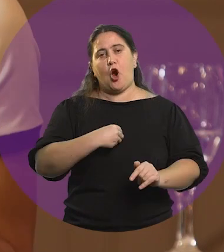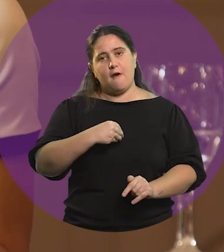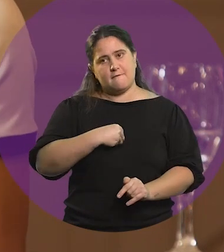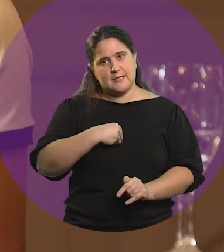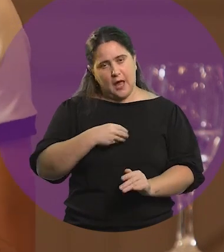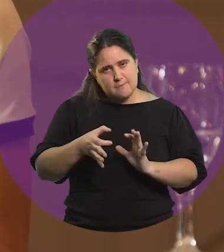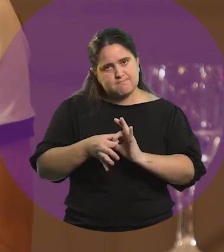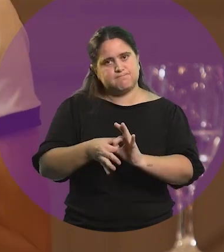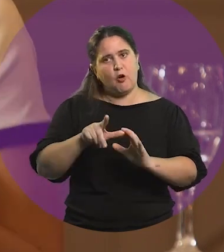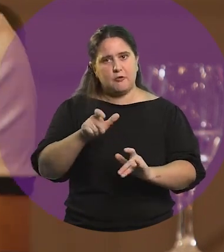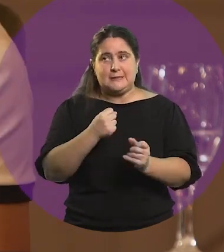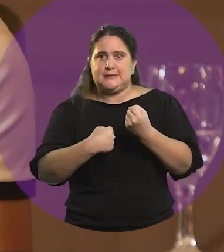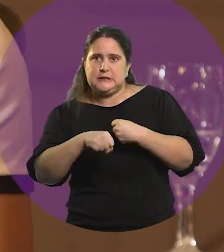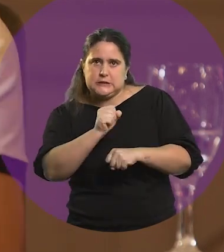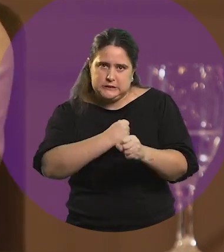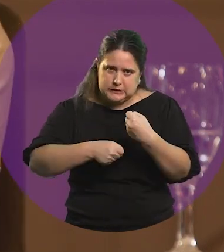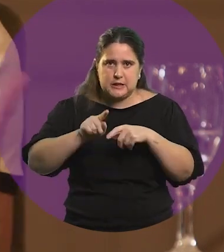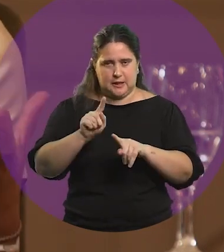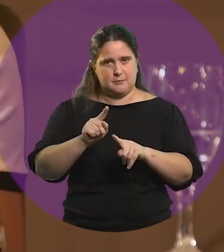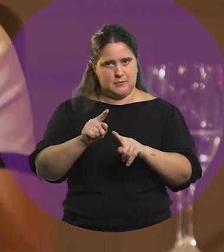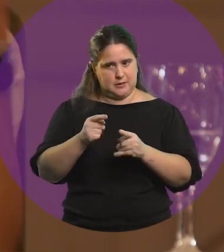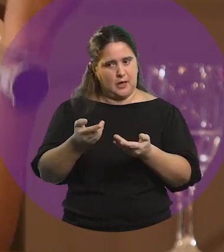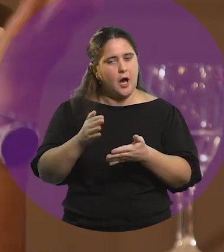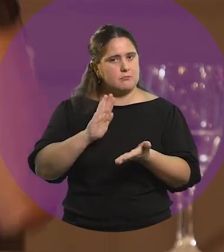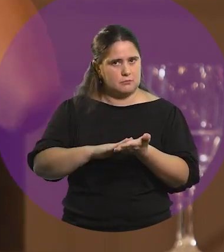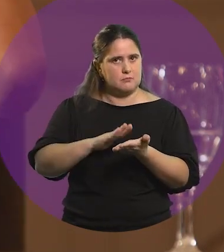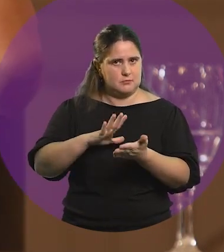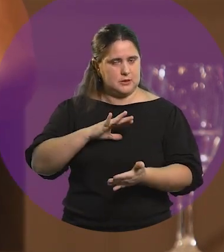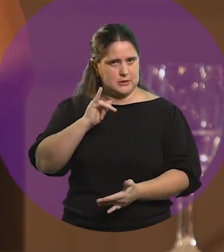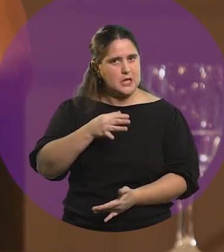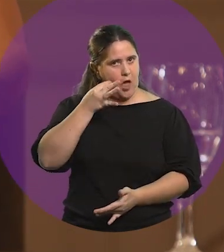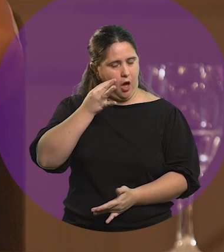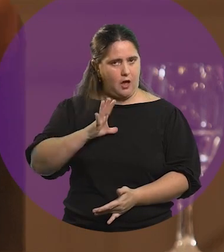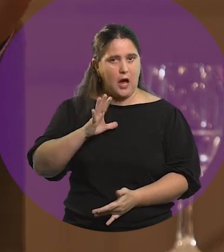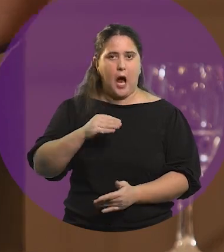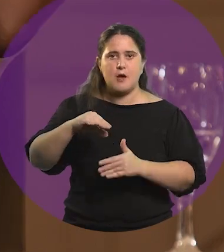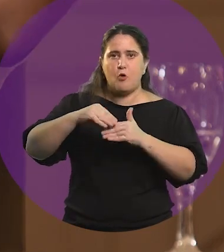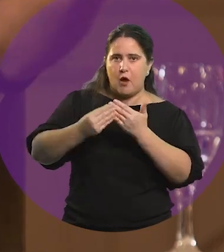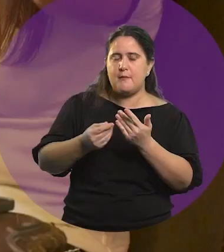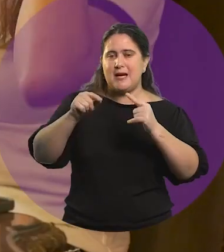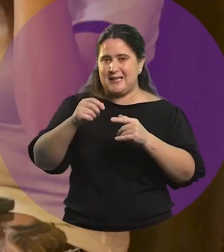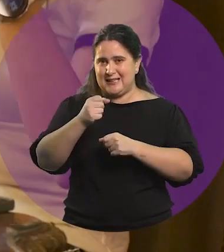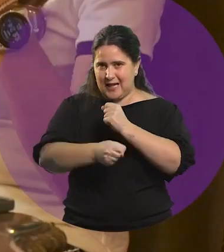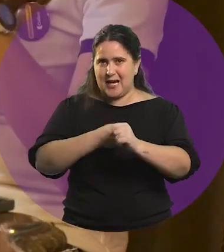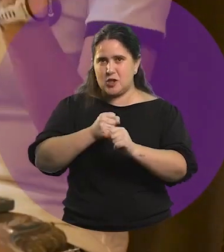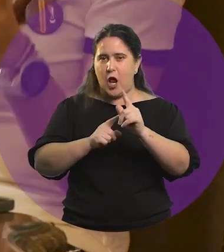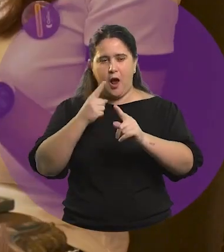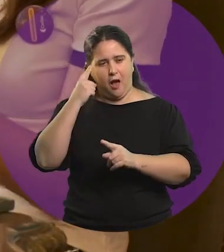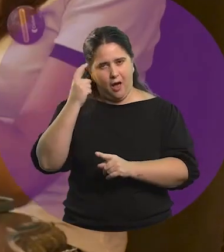La confianza va de la mano de ansiedad, eso también lo hemos constatado. Tenemos un programa y este año estuvimos haciendo